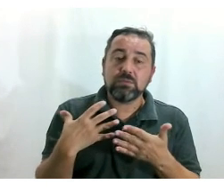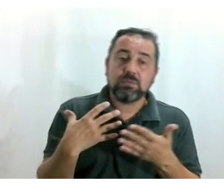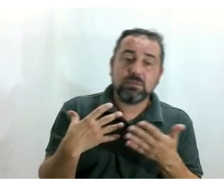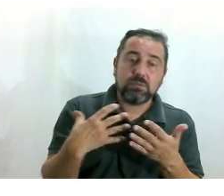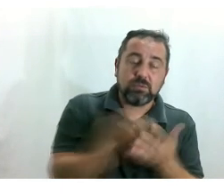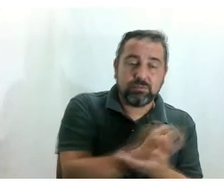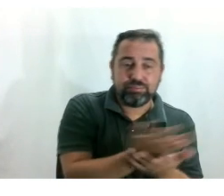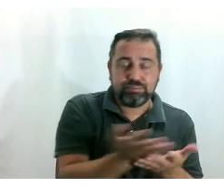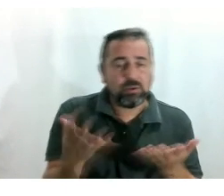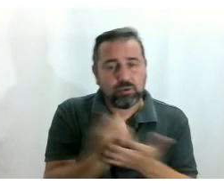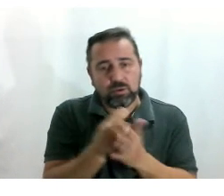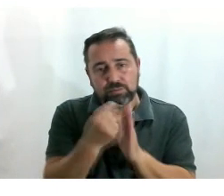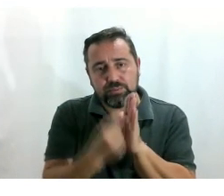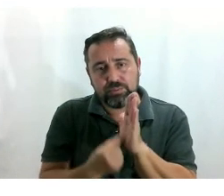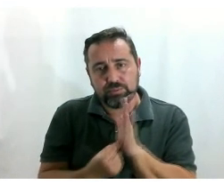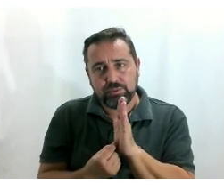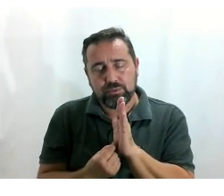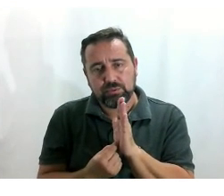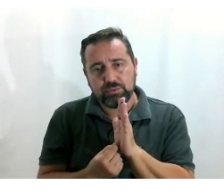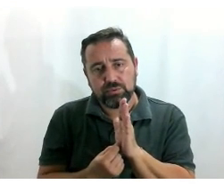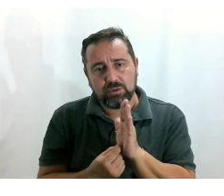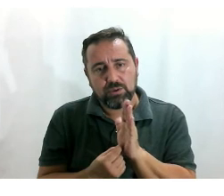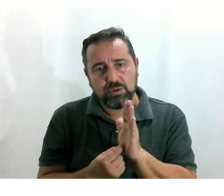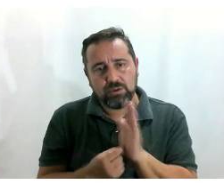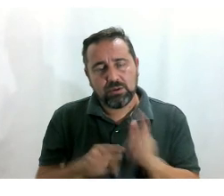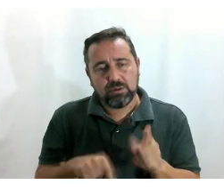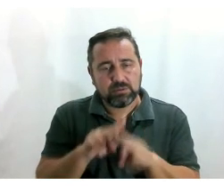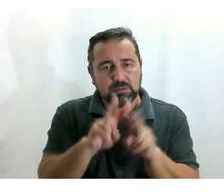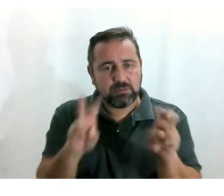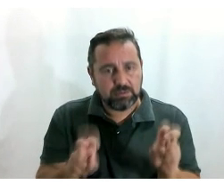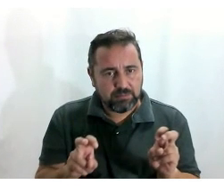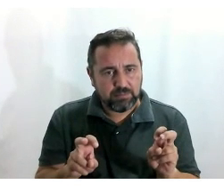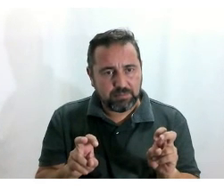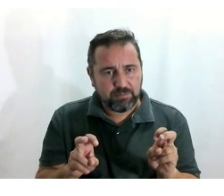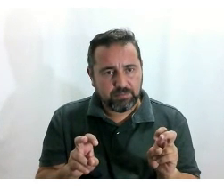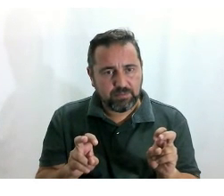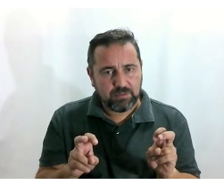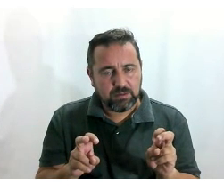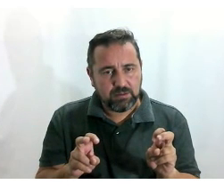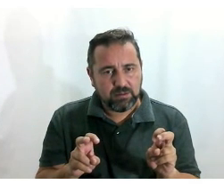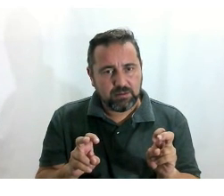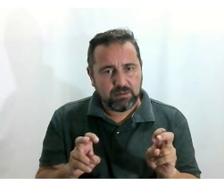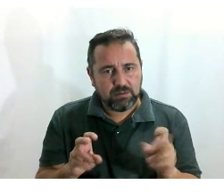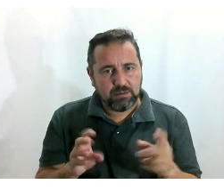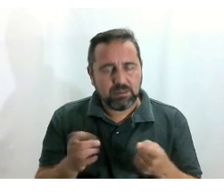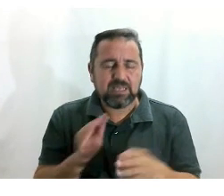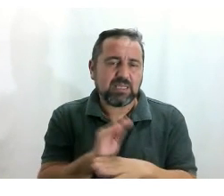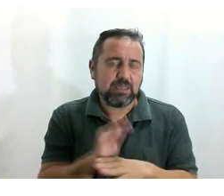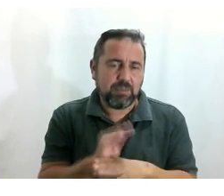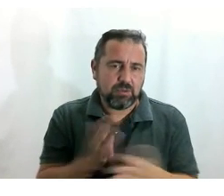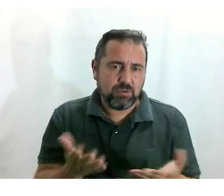las aristas que tiene esta cuestión, este tipo de tratamiento, ¿no?